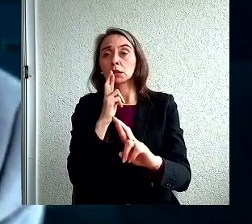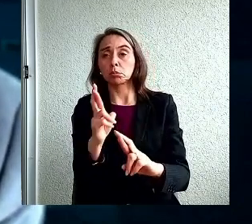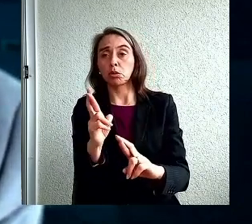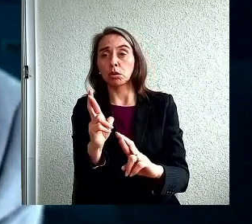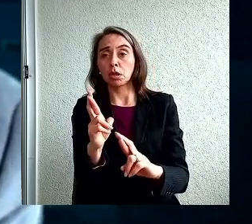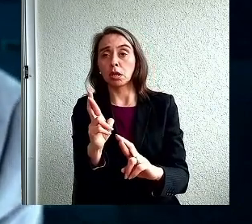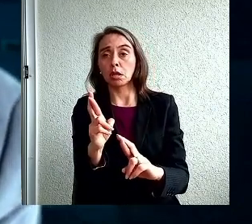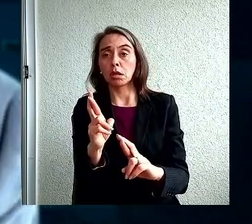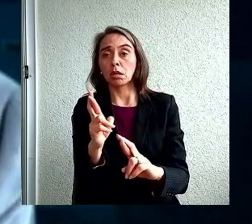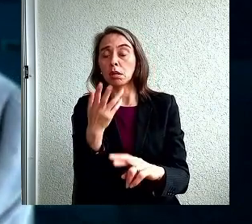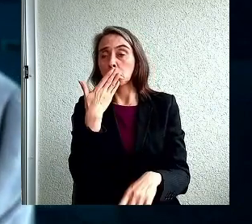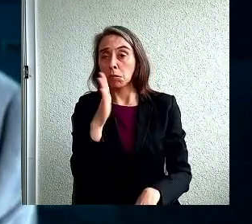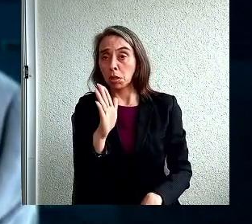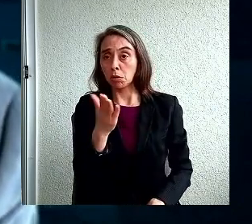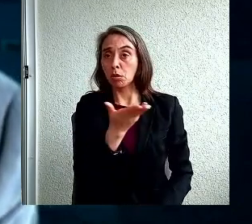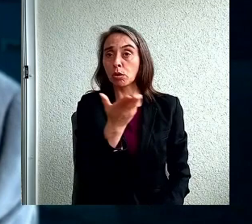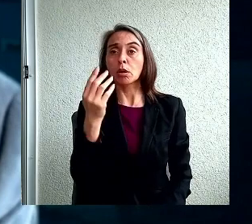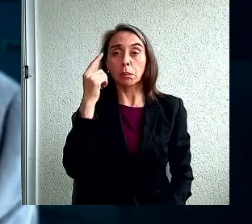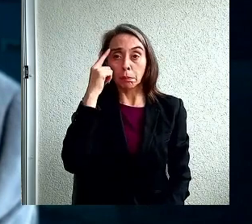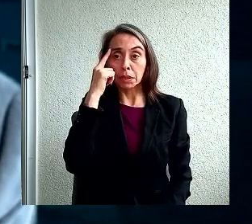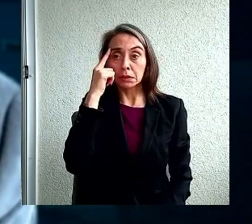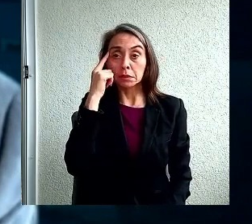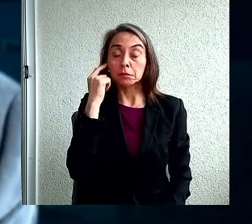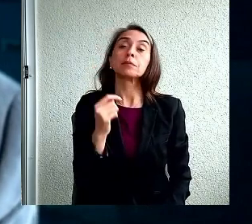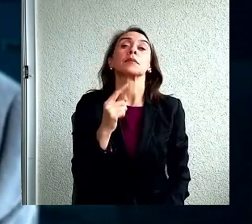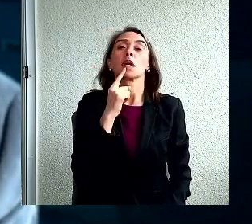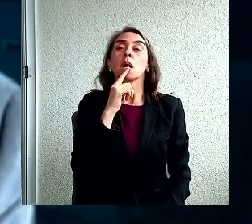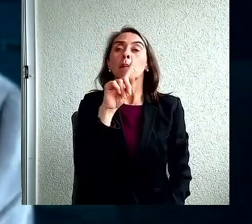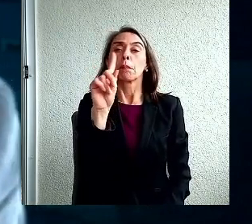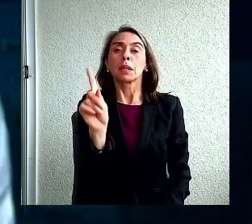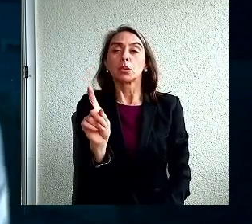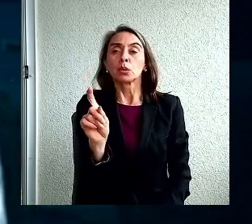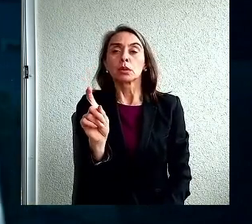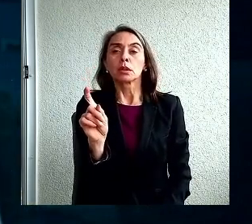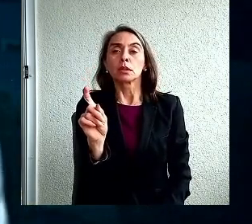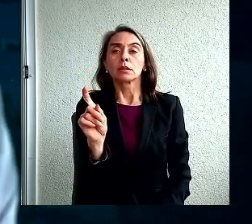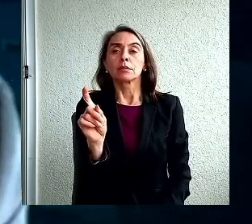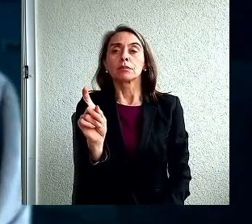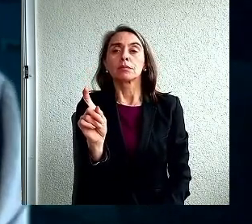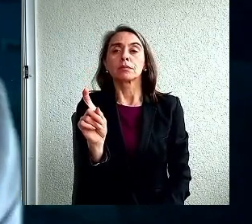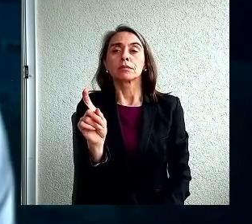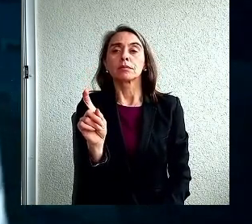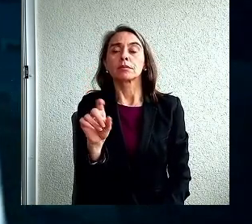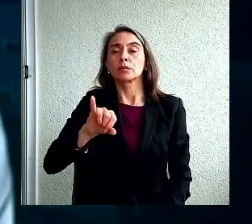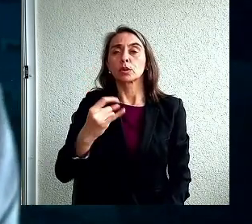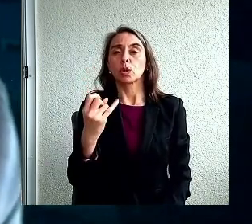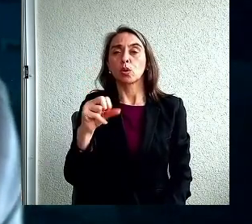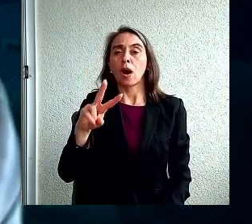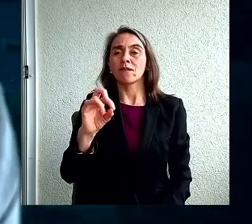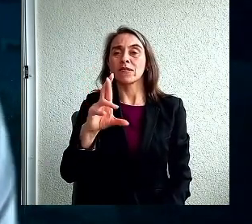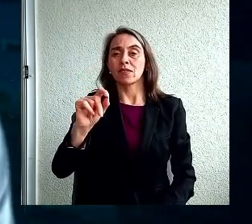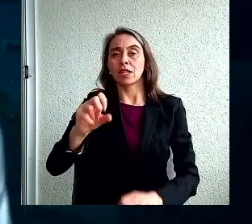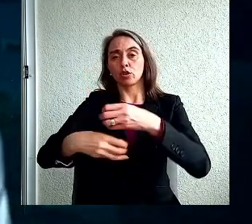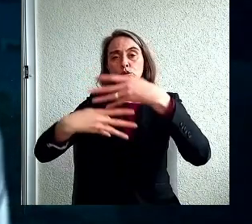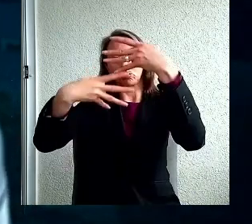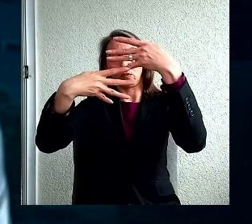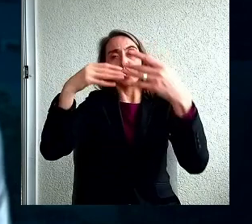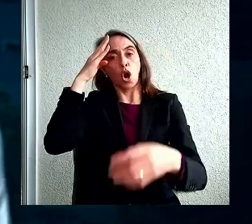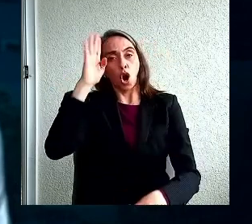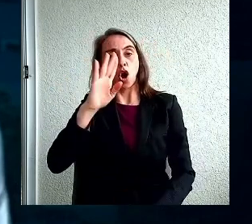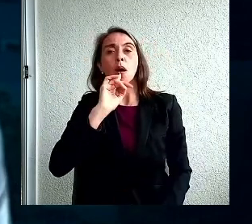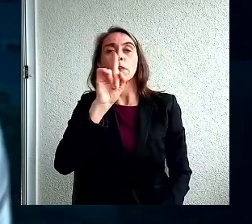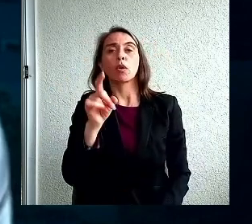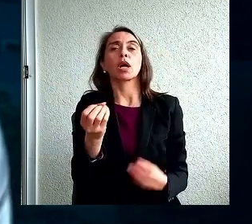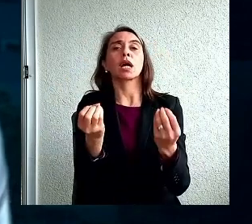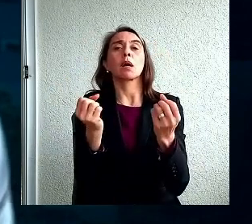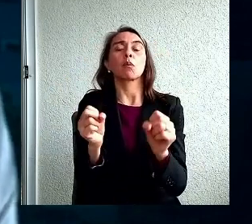parece? Pregunta aquí Juan Viveros. Hola, quisiera preguntar, ¿qué se puede hacer para